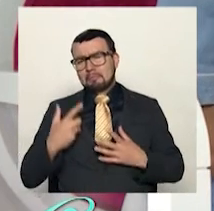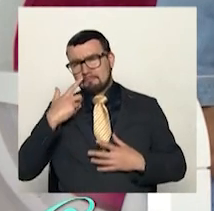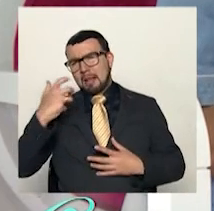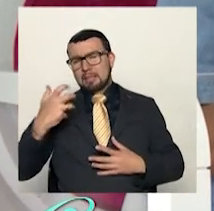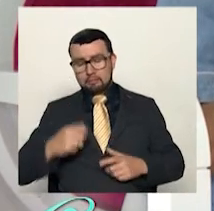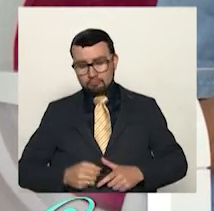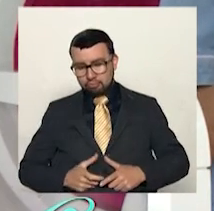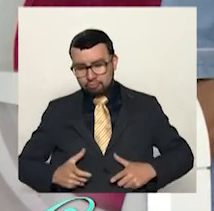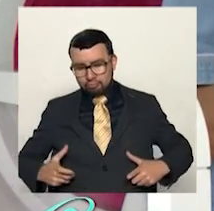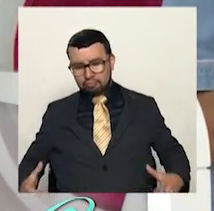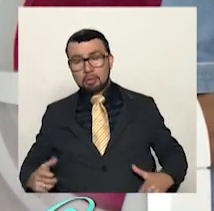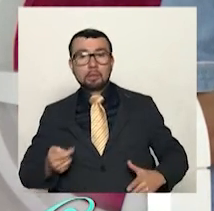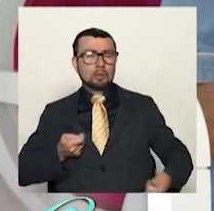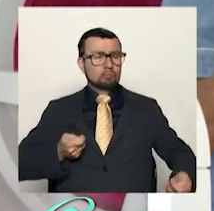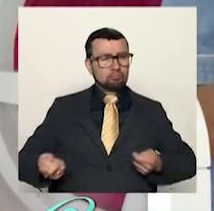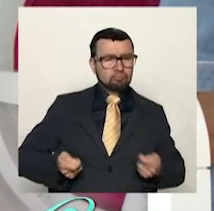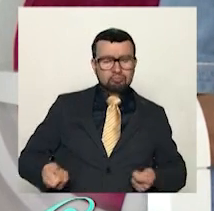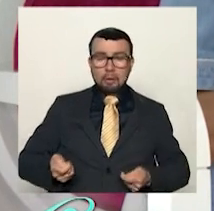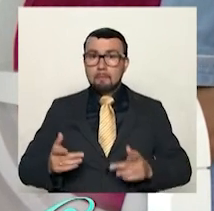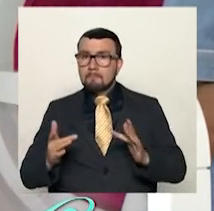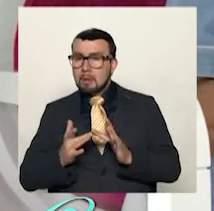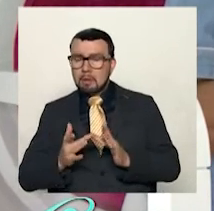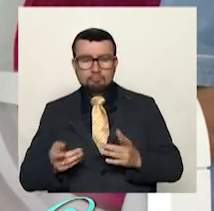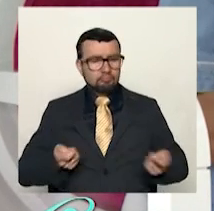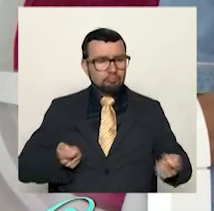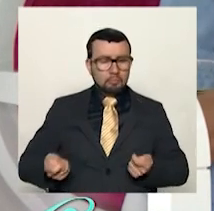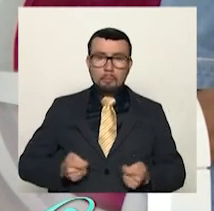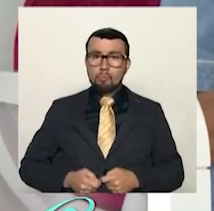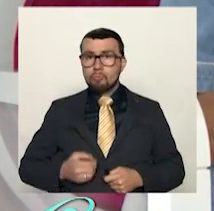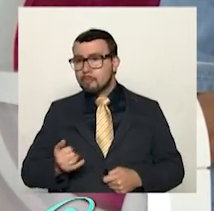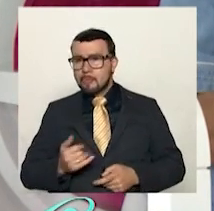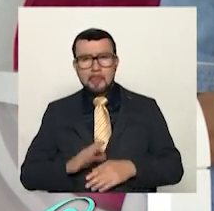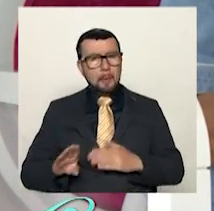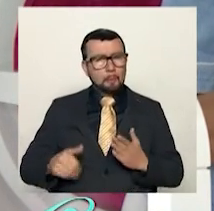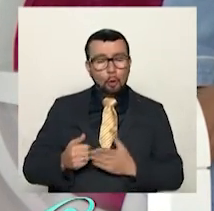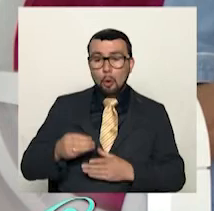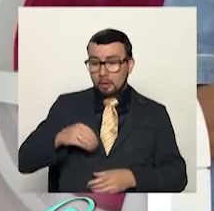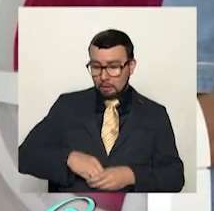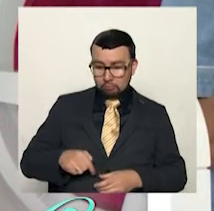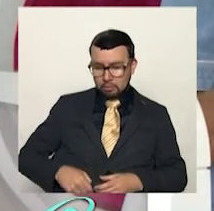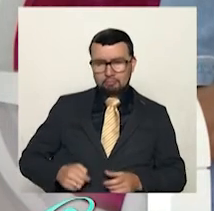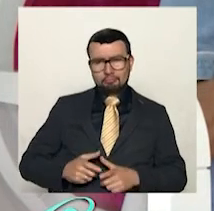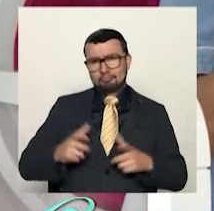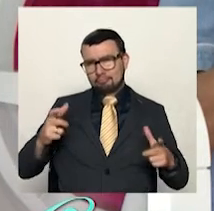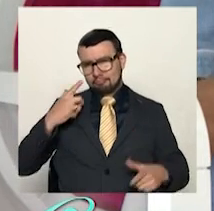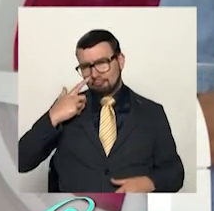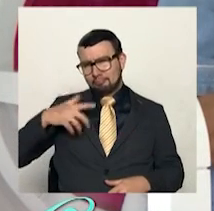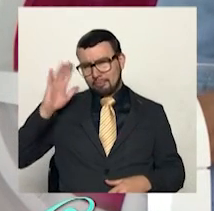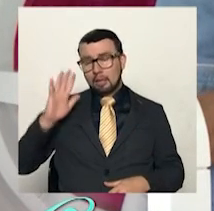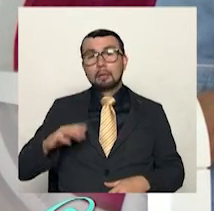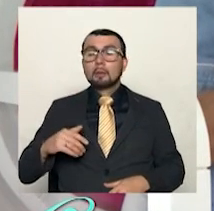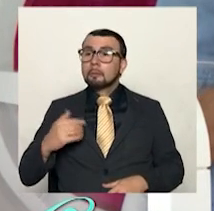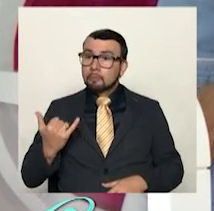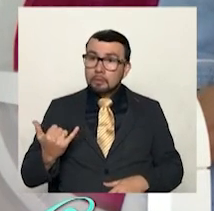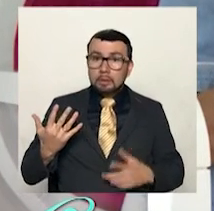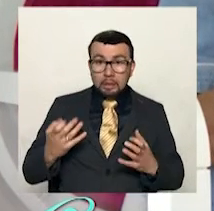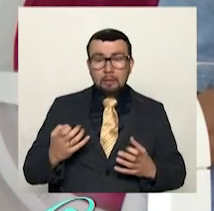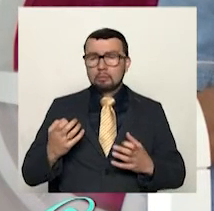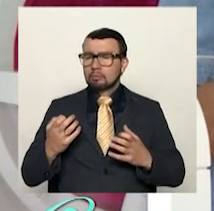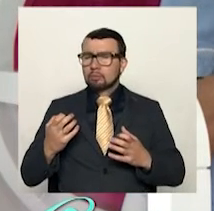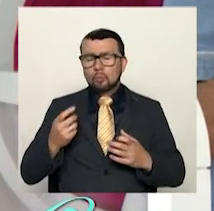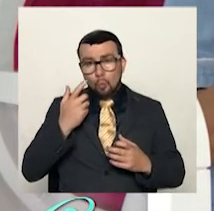de equipo que tenemos. Entonces manejarlo, todo lo que se maneja ahí es muy grande. Entonces tenemos que tener mucho cuidado